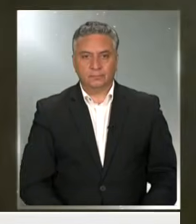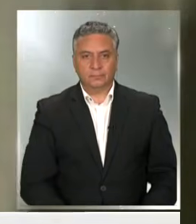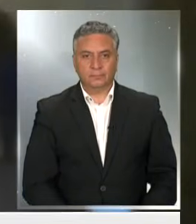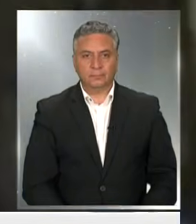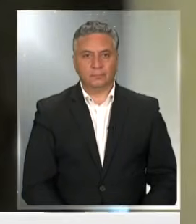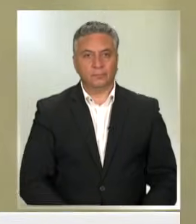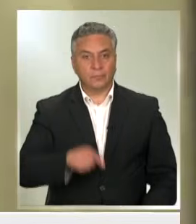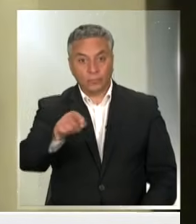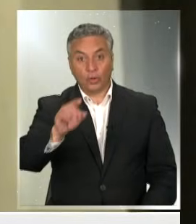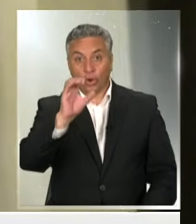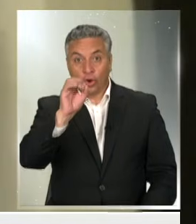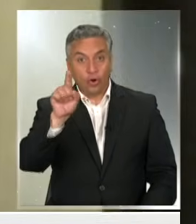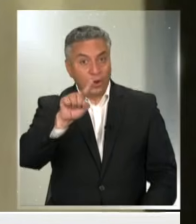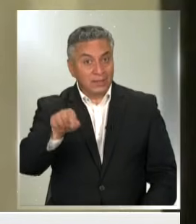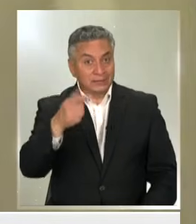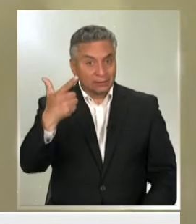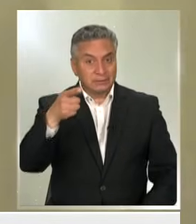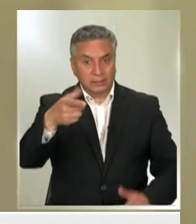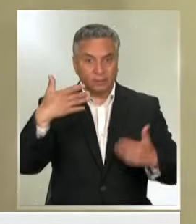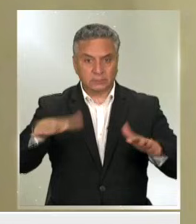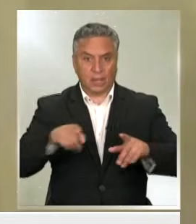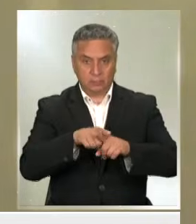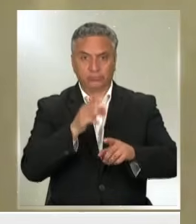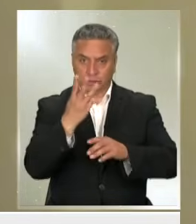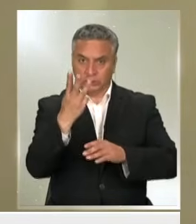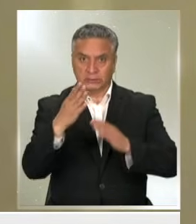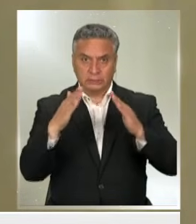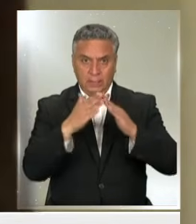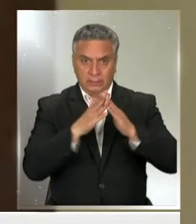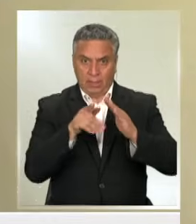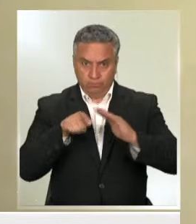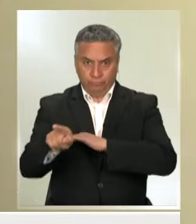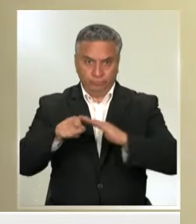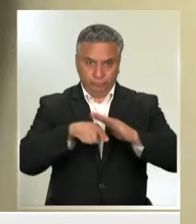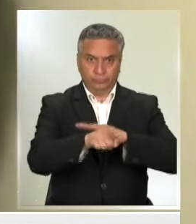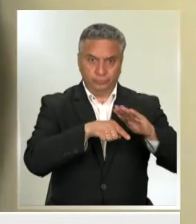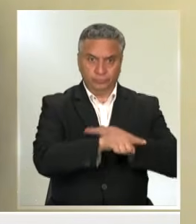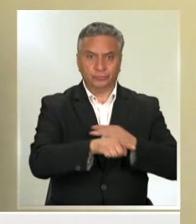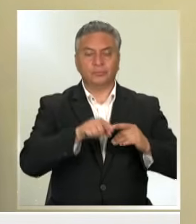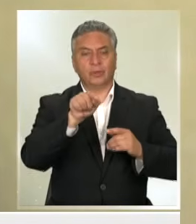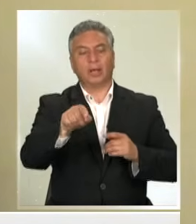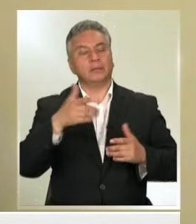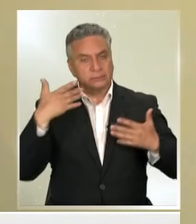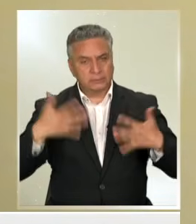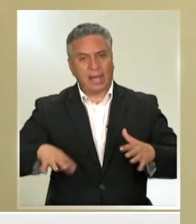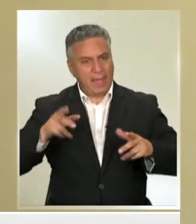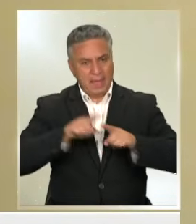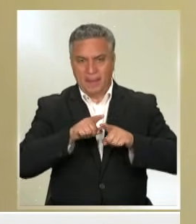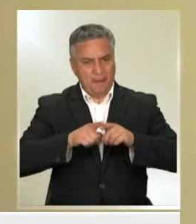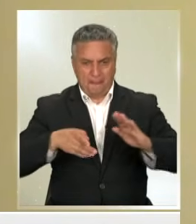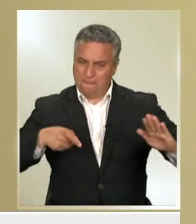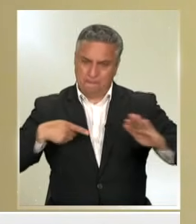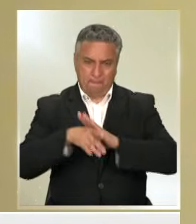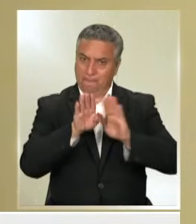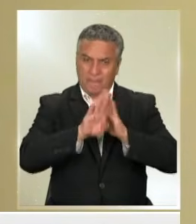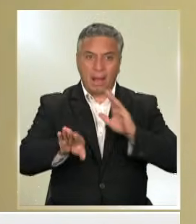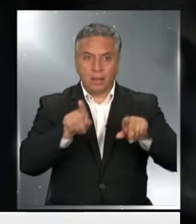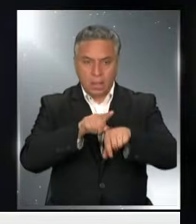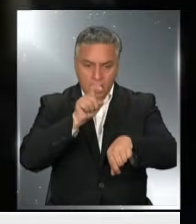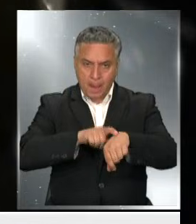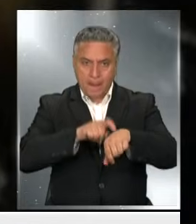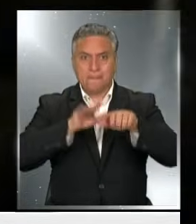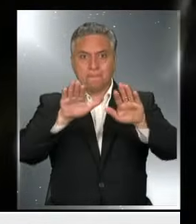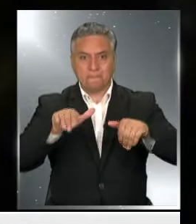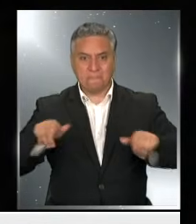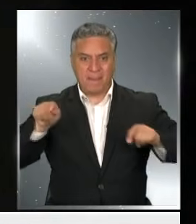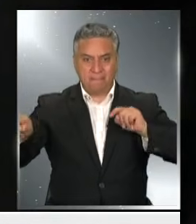Pope y el OS-7 llegaron a 3 domicilios, 2 en Santiago y otro en Cerrillos, donde realizaron allanamientos simultáneos. Se